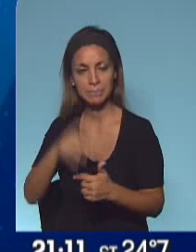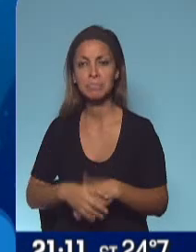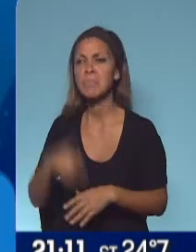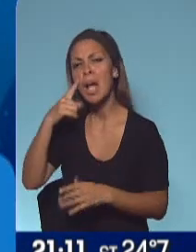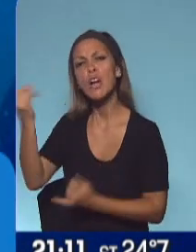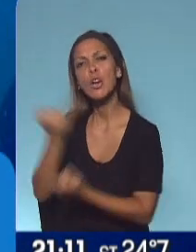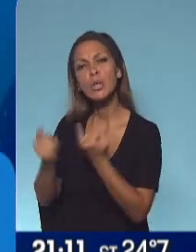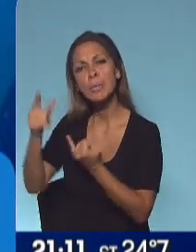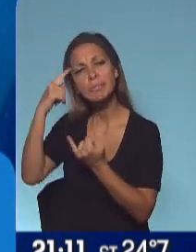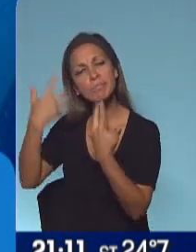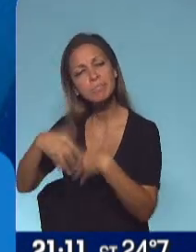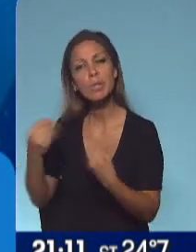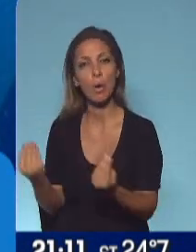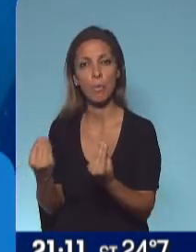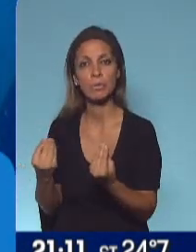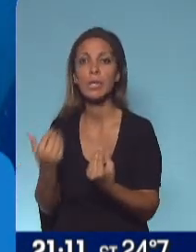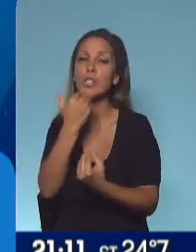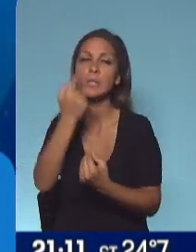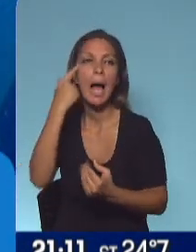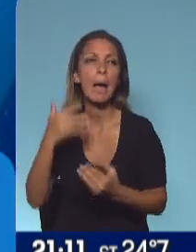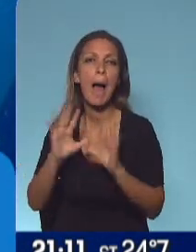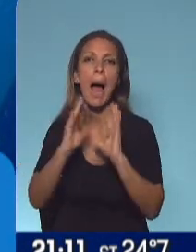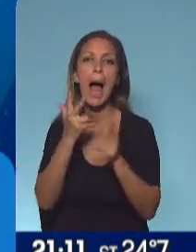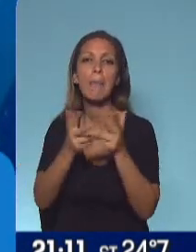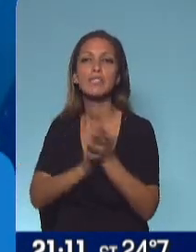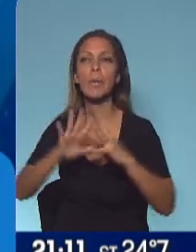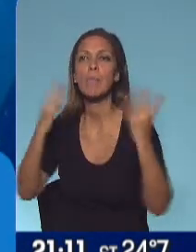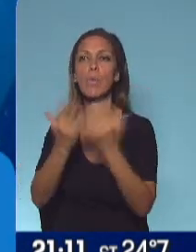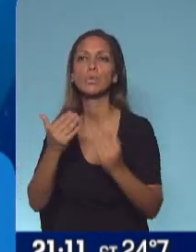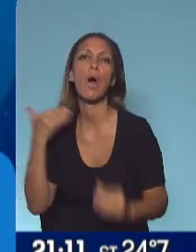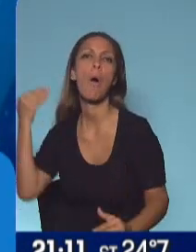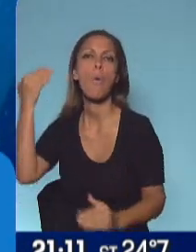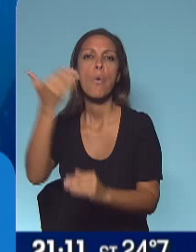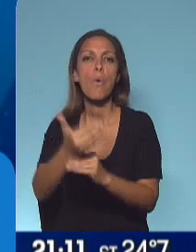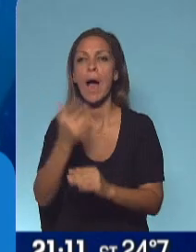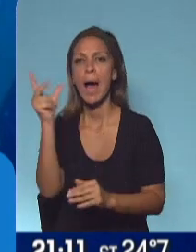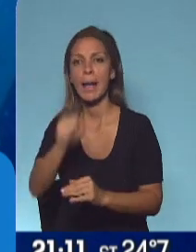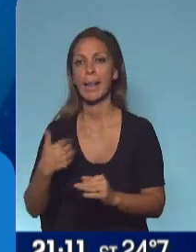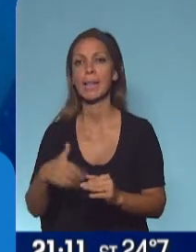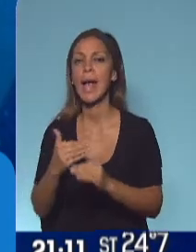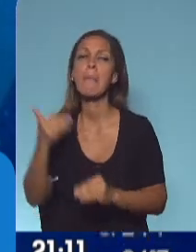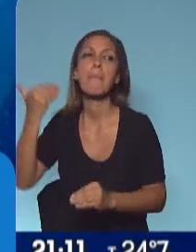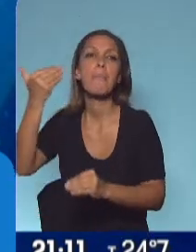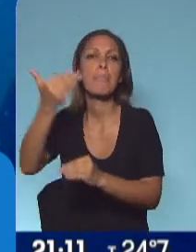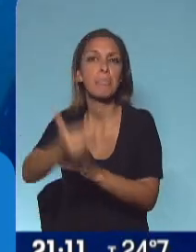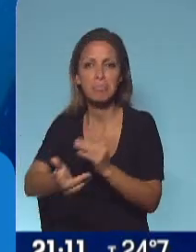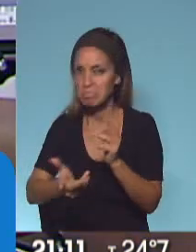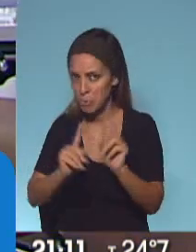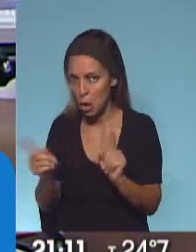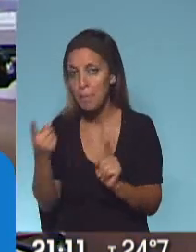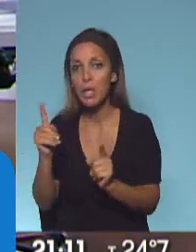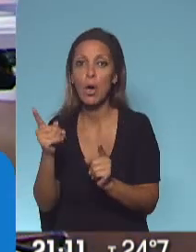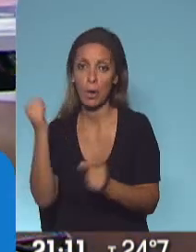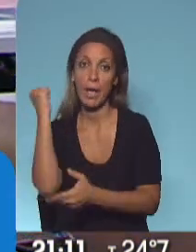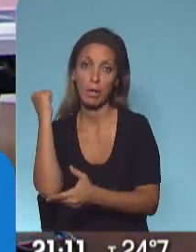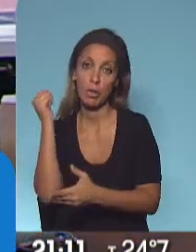respecto, de lo que viene. No sé si se puede hablar del mundo a mediano plazo, de la Argentina a mediano plazo, pero la economía también